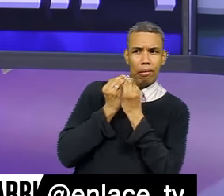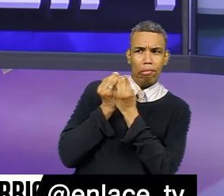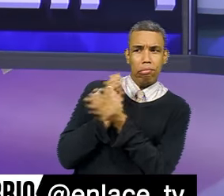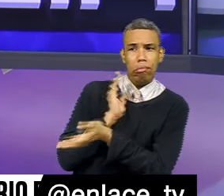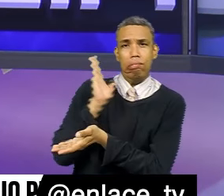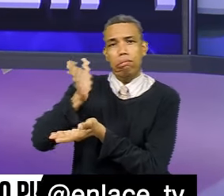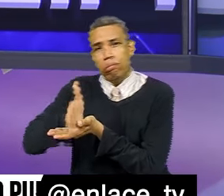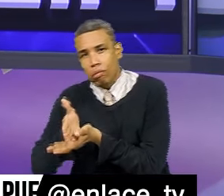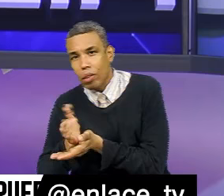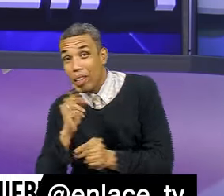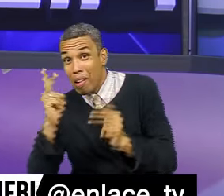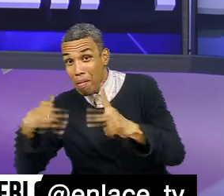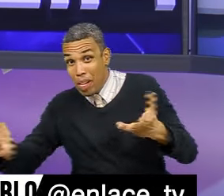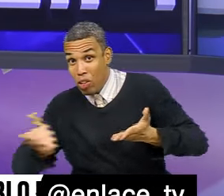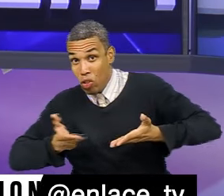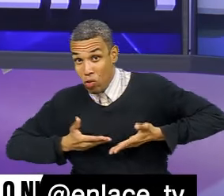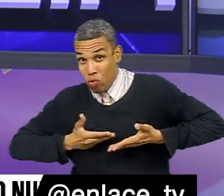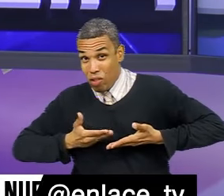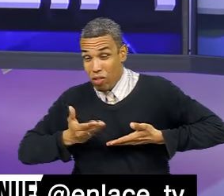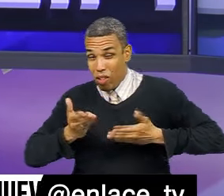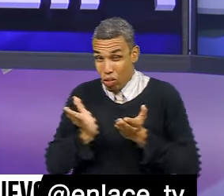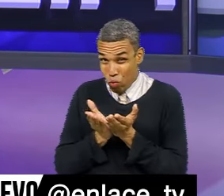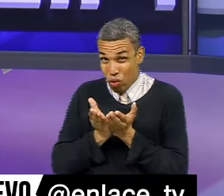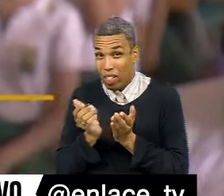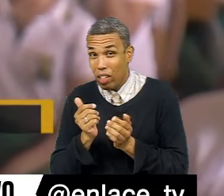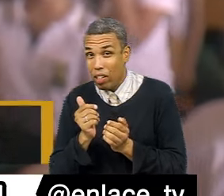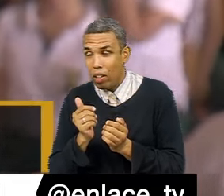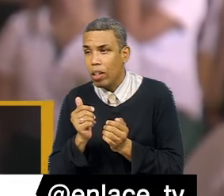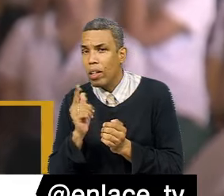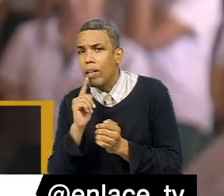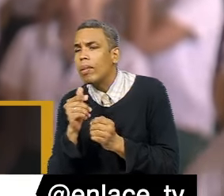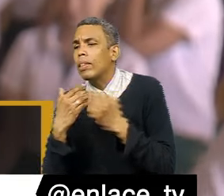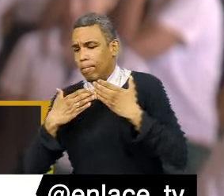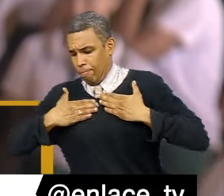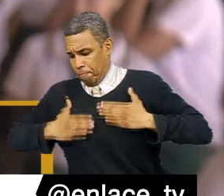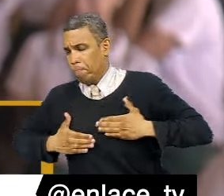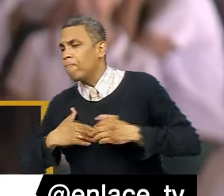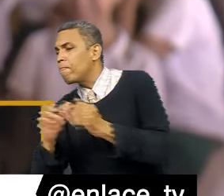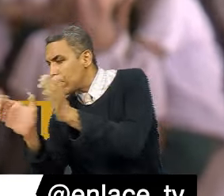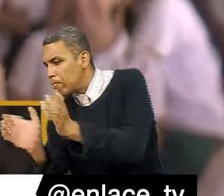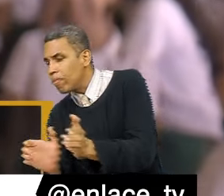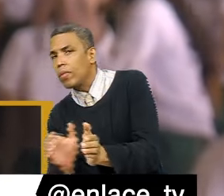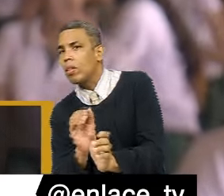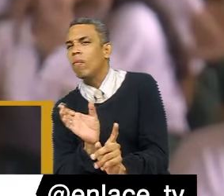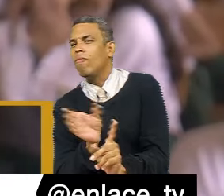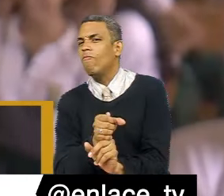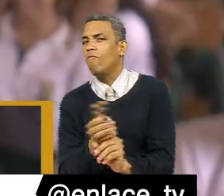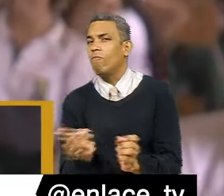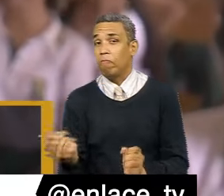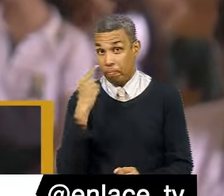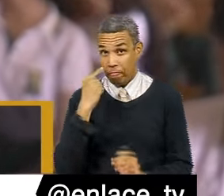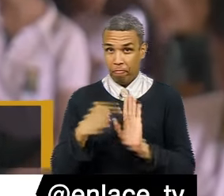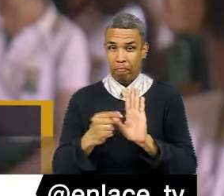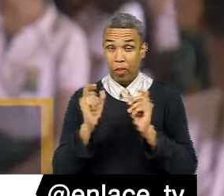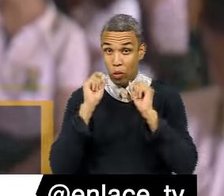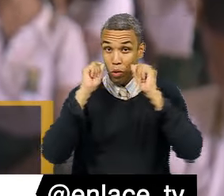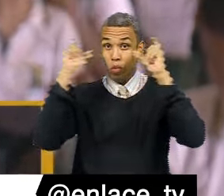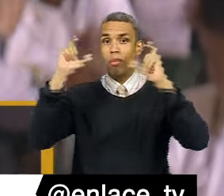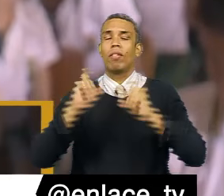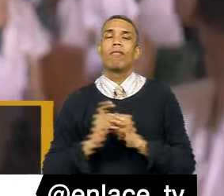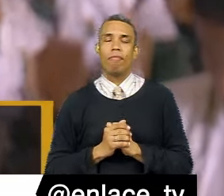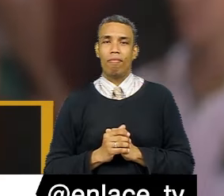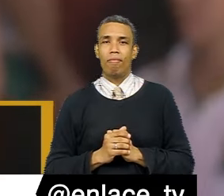cortopunzantes fueron decomisados por los uniformados. La Policía Nacional de Infancia y Adolescencia se tomó este martes las instalaciones del Colegio El Castillo en la